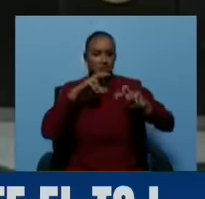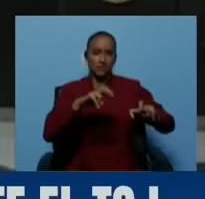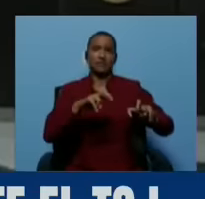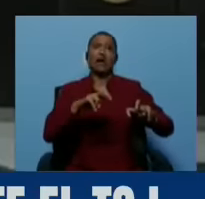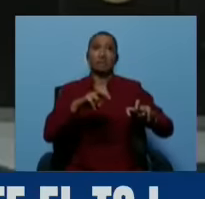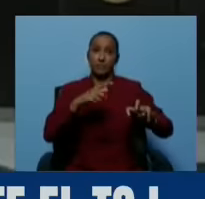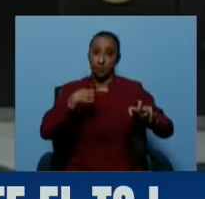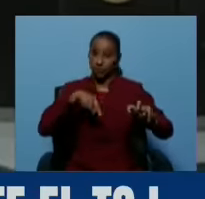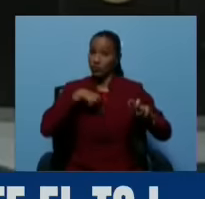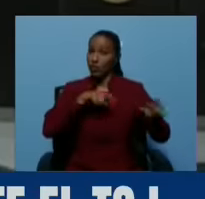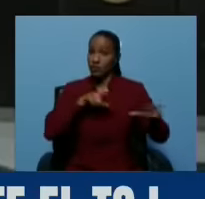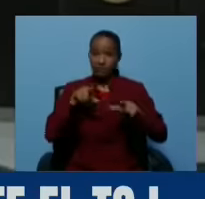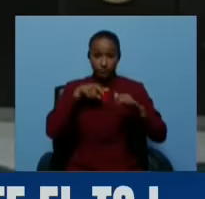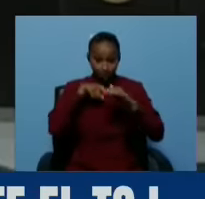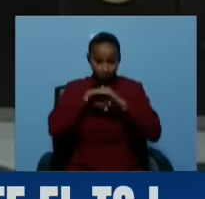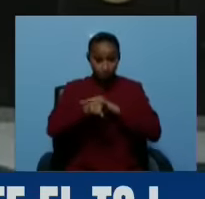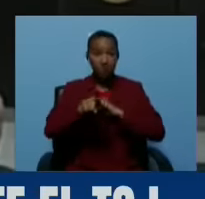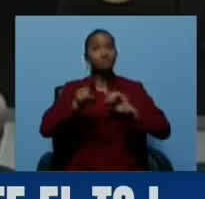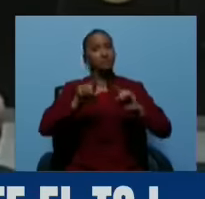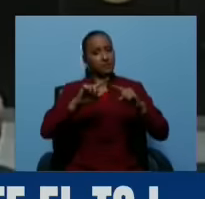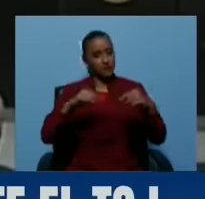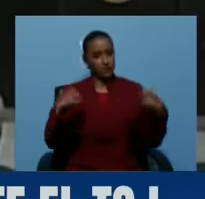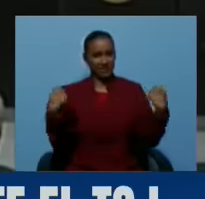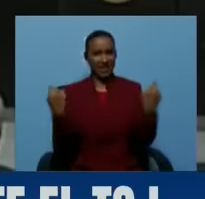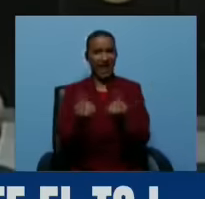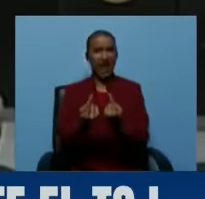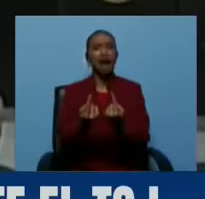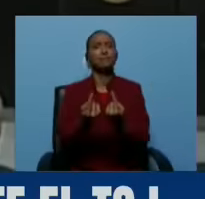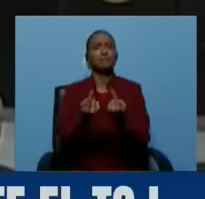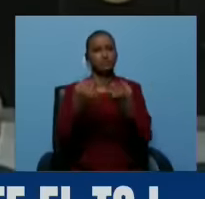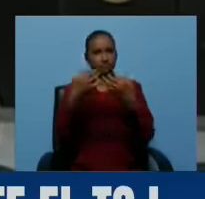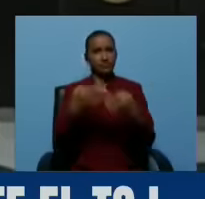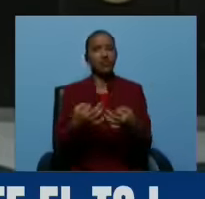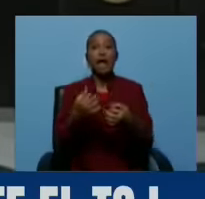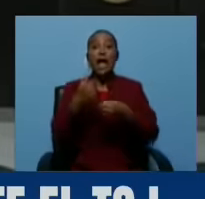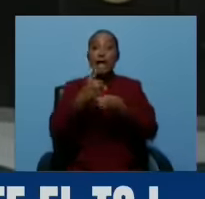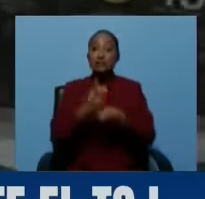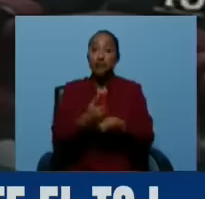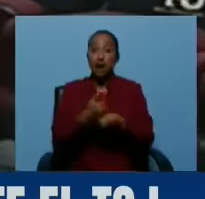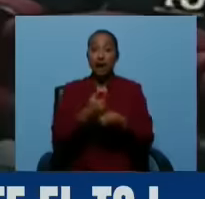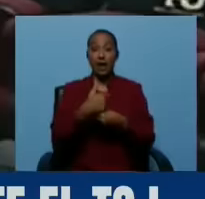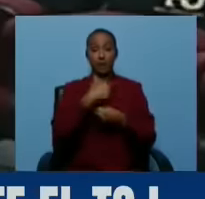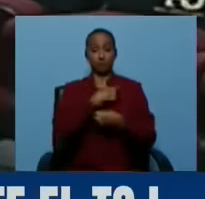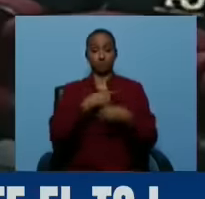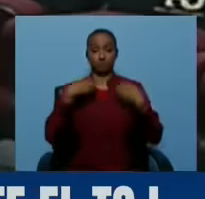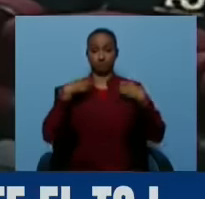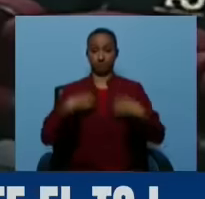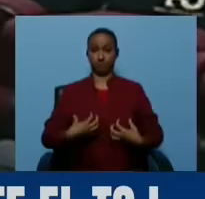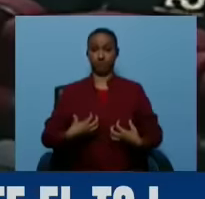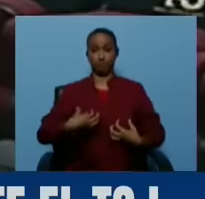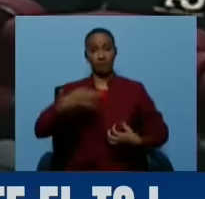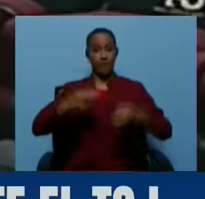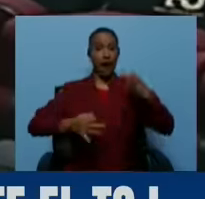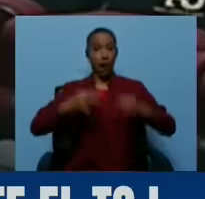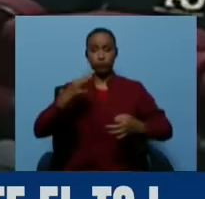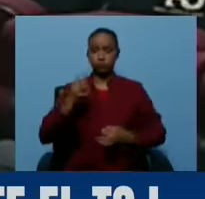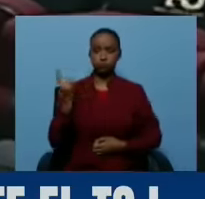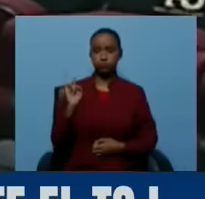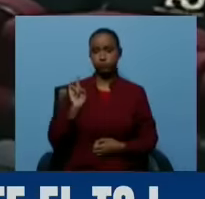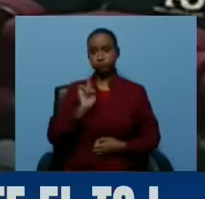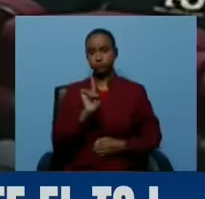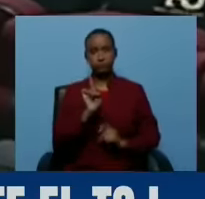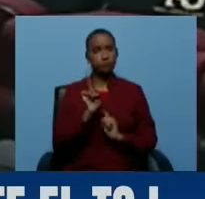dentro de la sala electoral a la espera de lo que es el ingreso de los magistrados que integran esta sala para dar inicio a lo que es